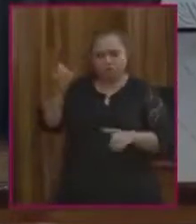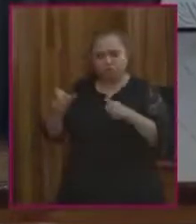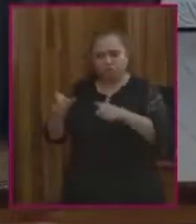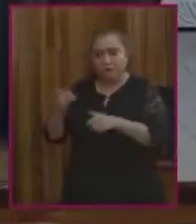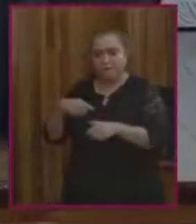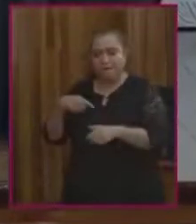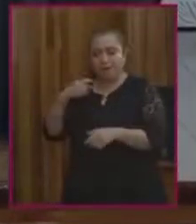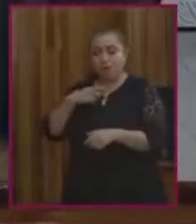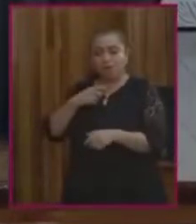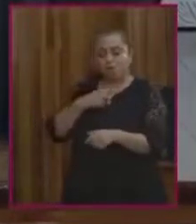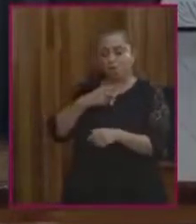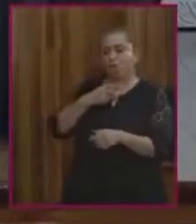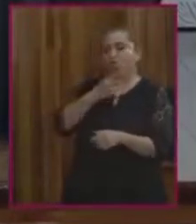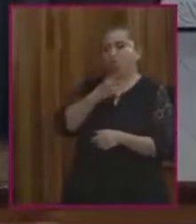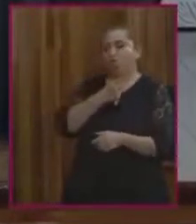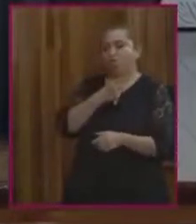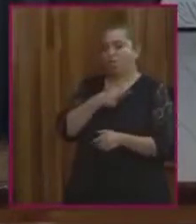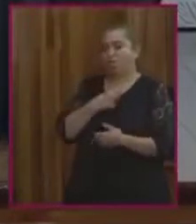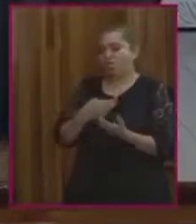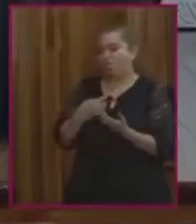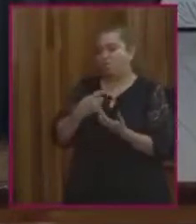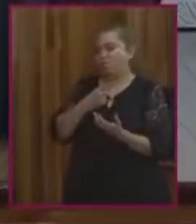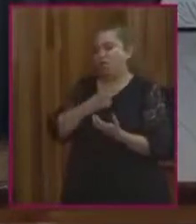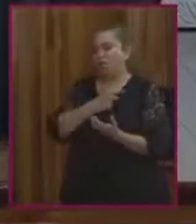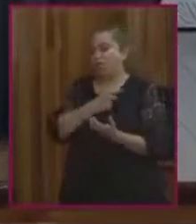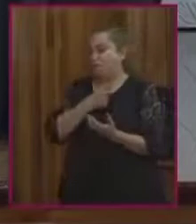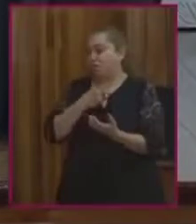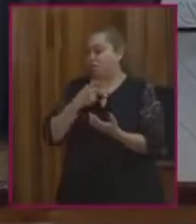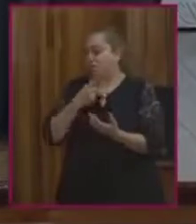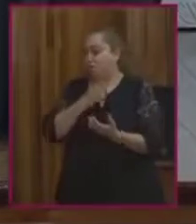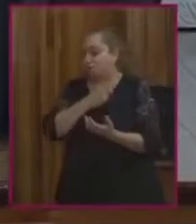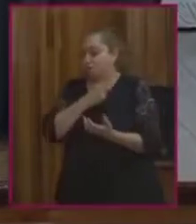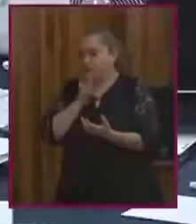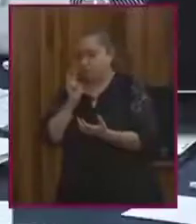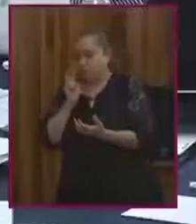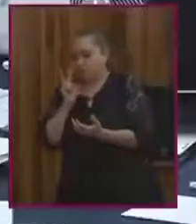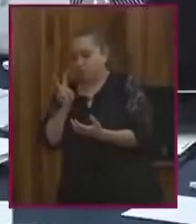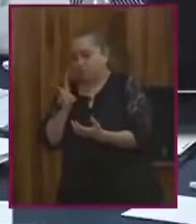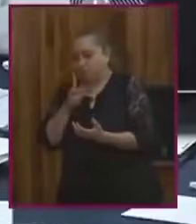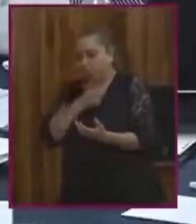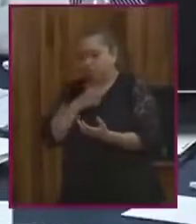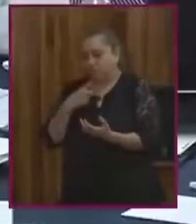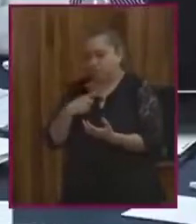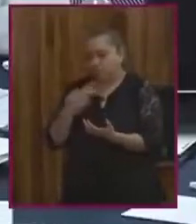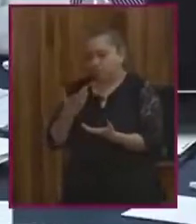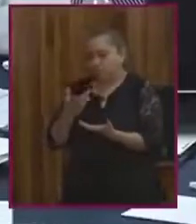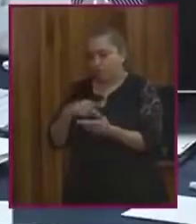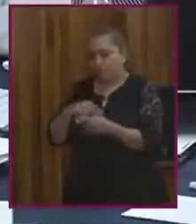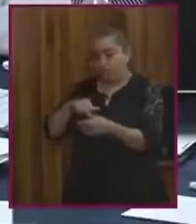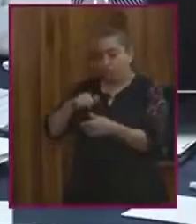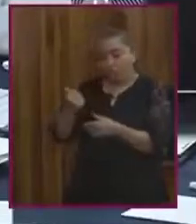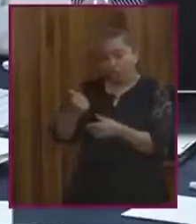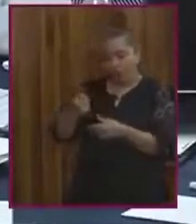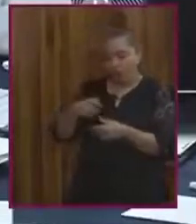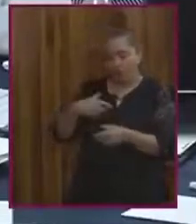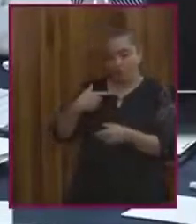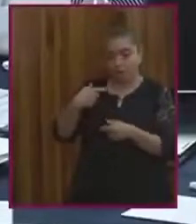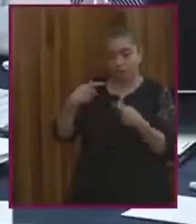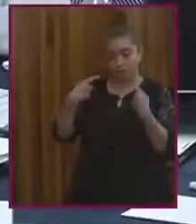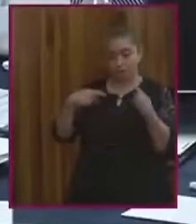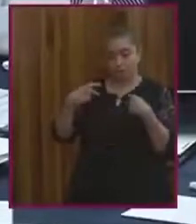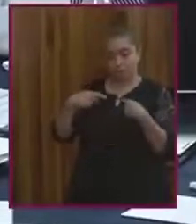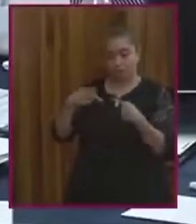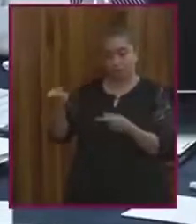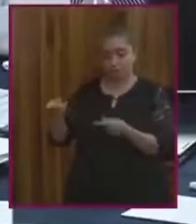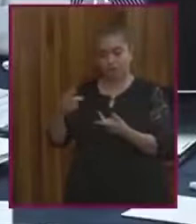son positivos para la sociedad mexicana, condenando a la mayoría de la población pues a vivir en la pobreza cada